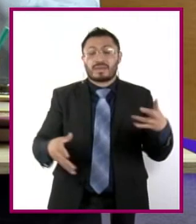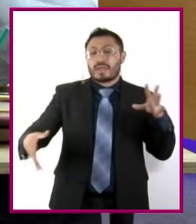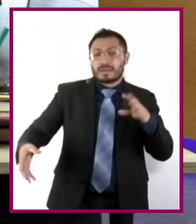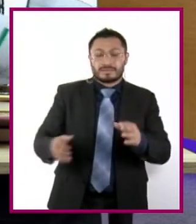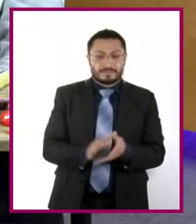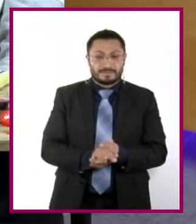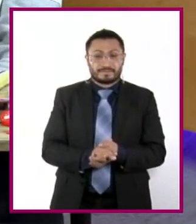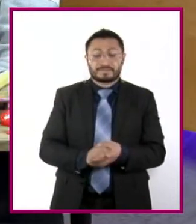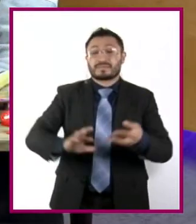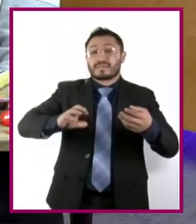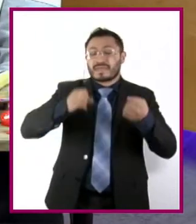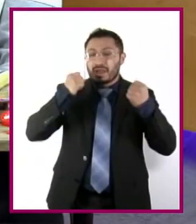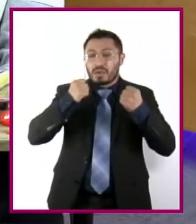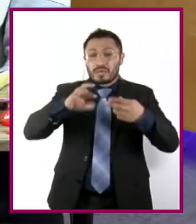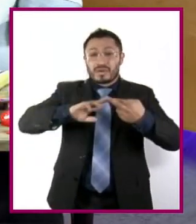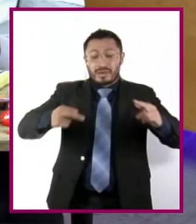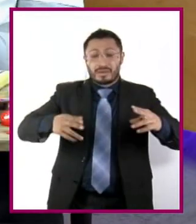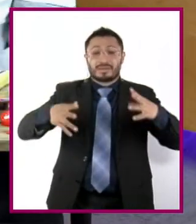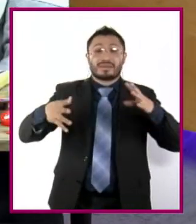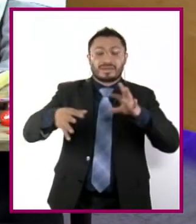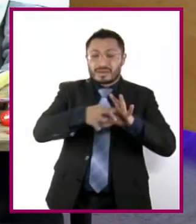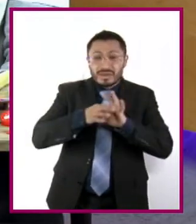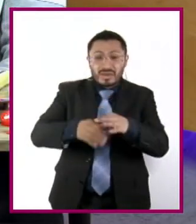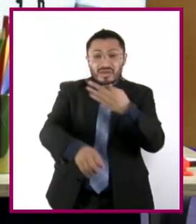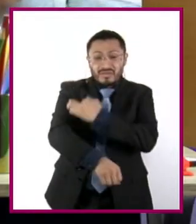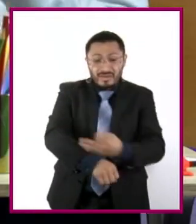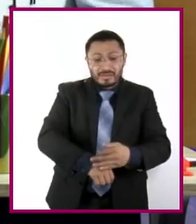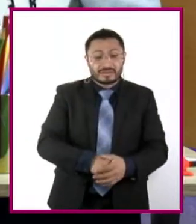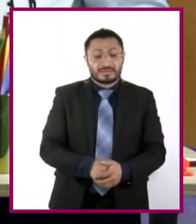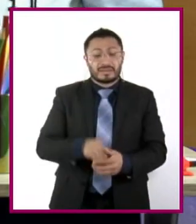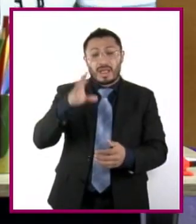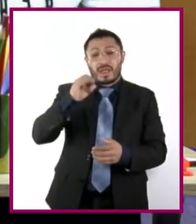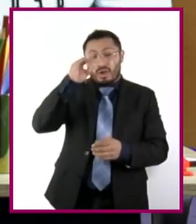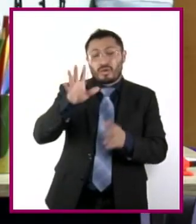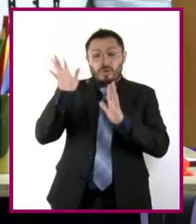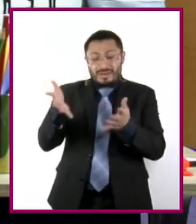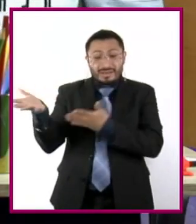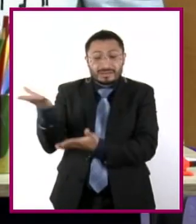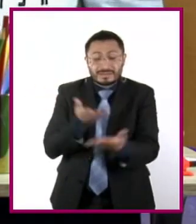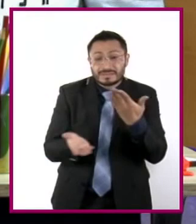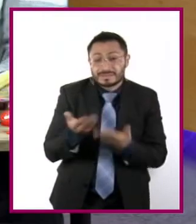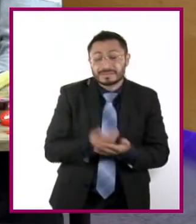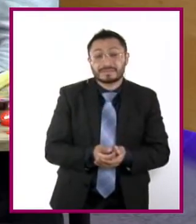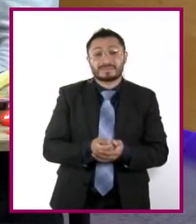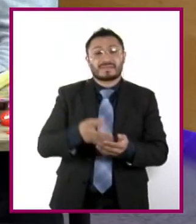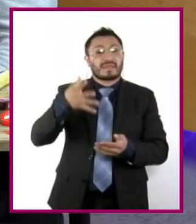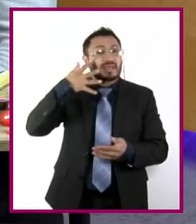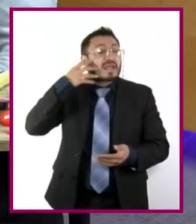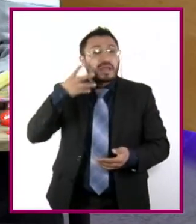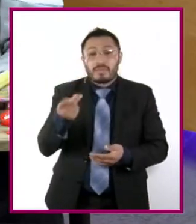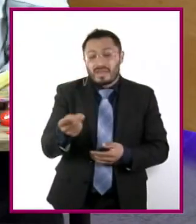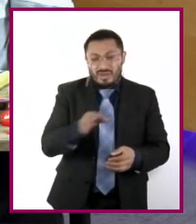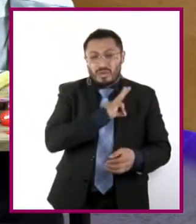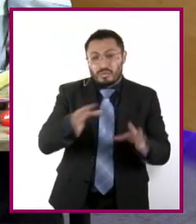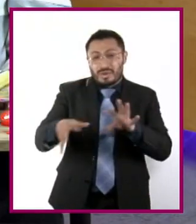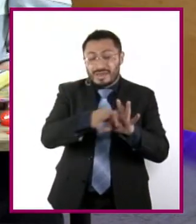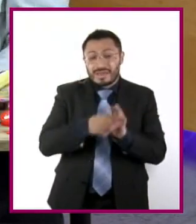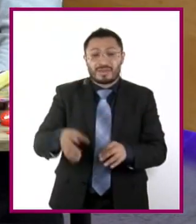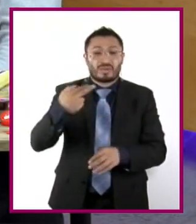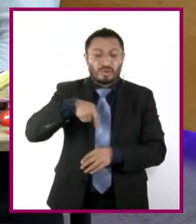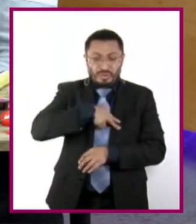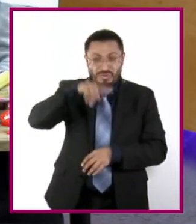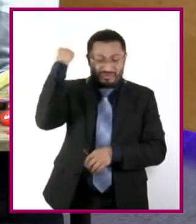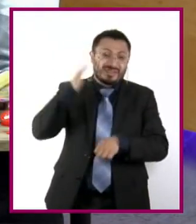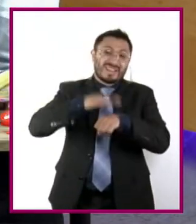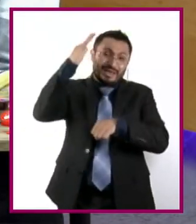familiares y amistosos. Coco y Eustaquio han logrado comunicarse y convivir. Si perros y gatos pueden hacerlo, para nosotros debe de ser más